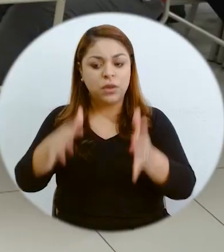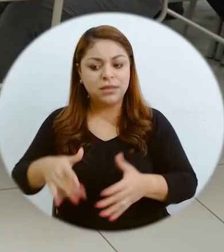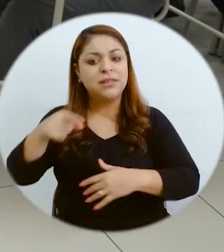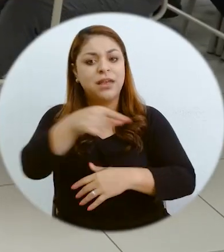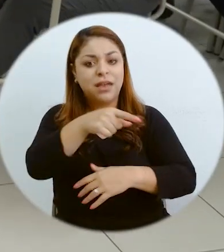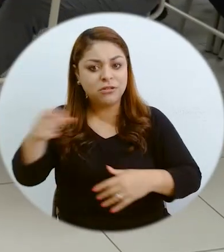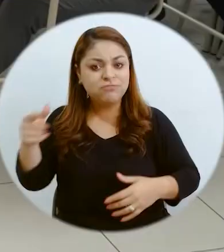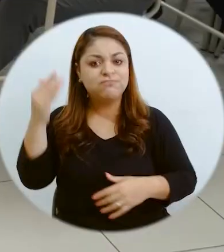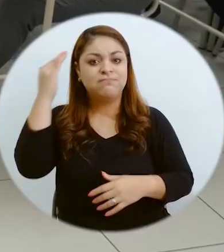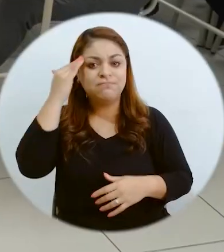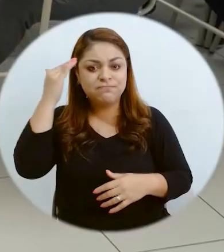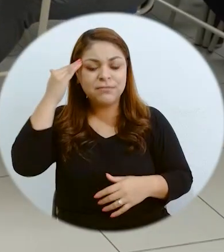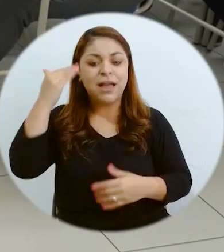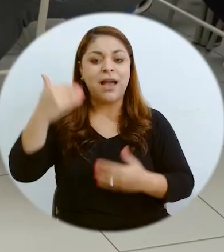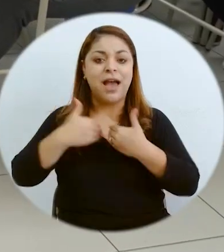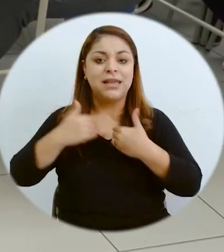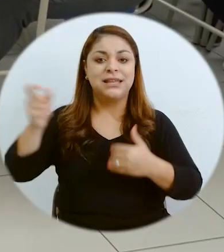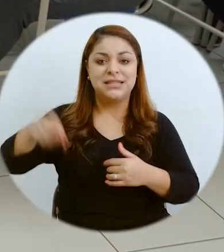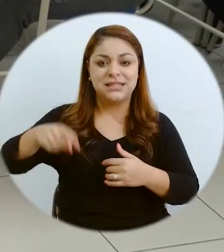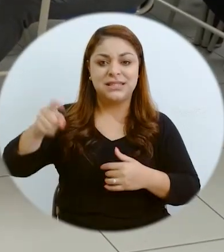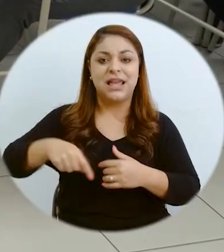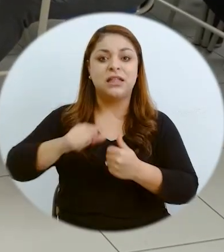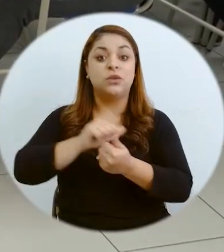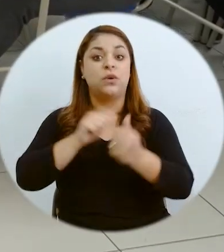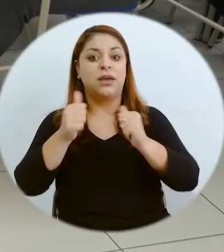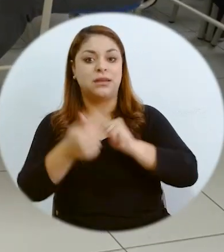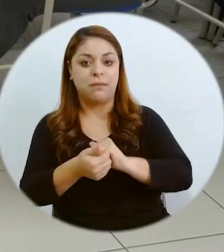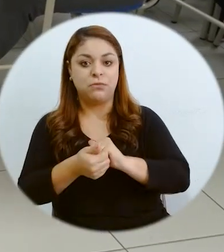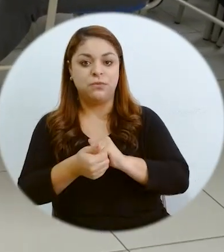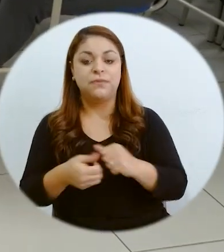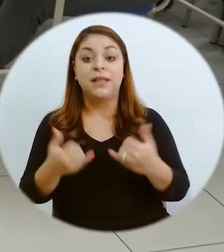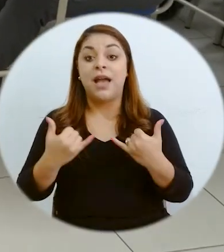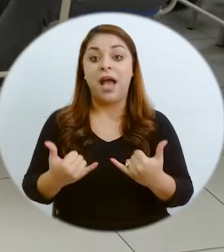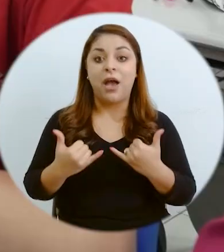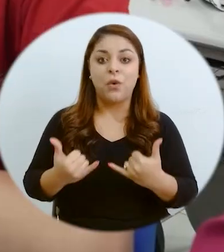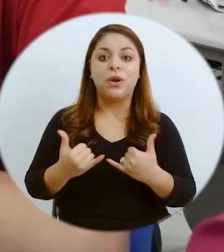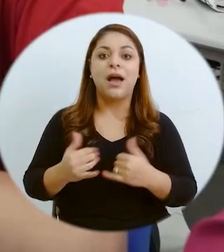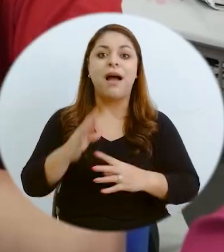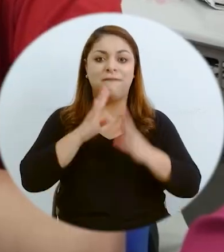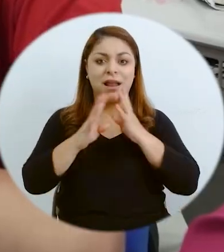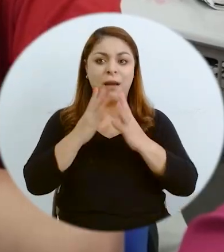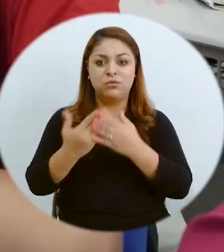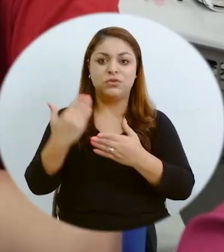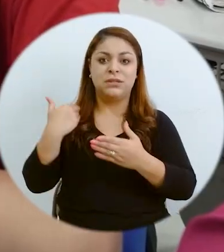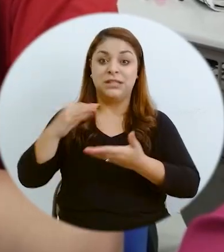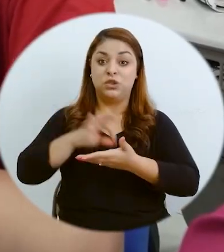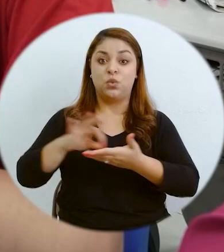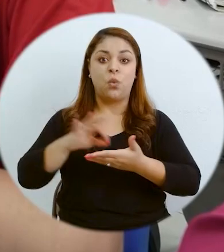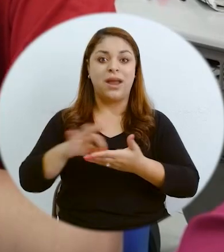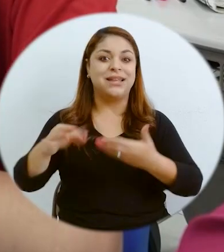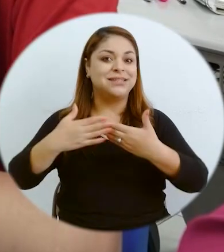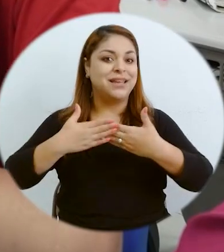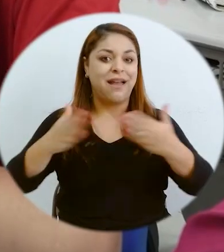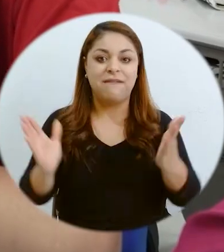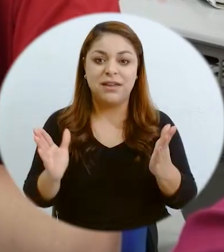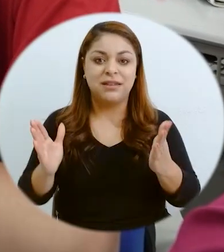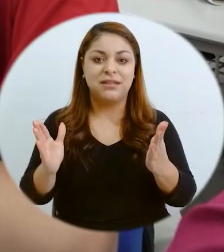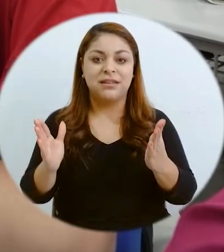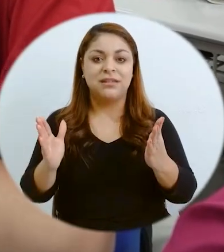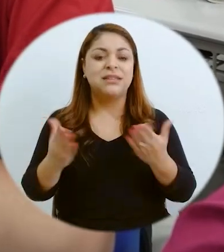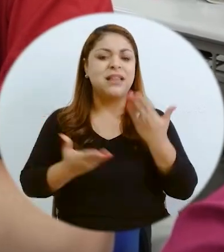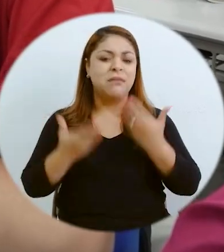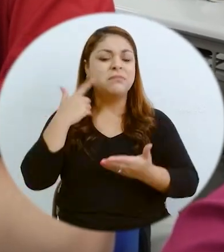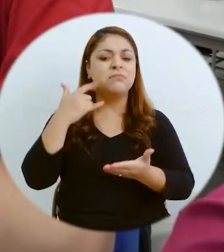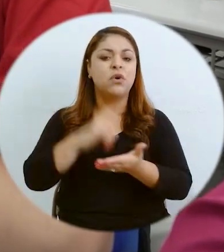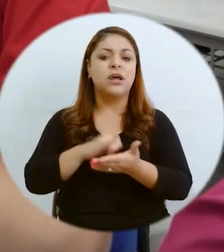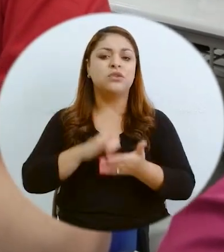también conscientes de que hay necesidad de hacer un cambio. Ahora conversábamos de que las escuelas siguen abiertas, por eso tal vez la lucha no se toma tan en